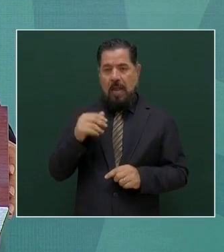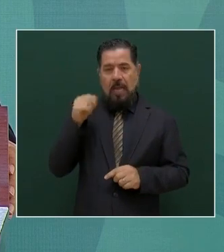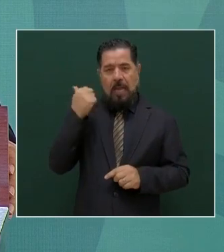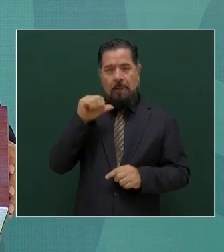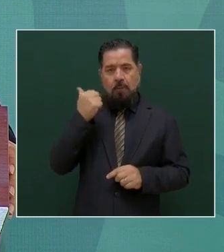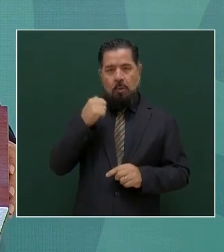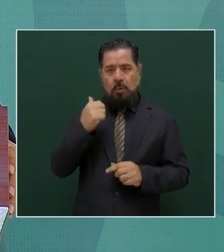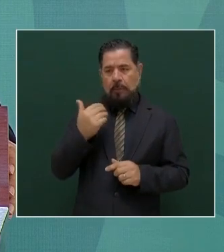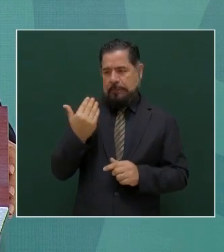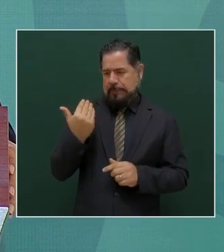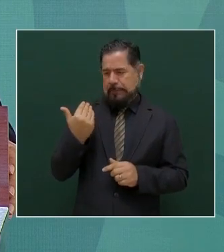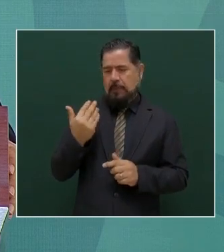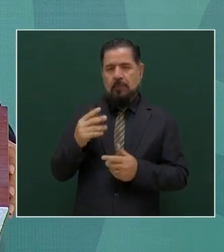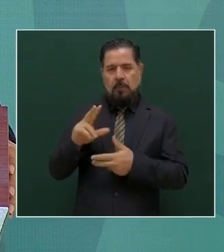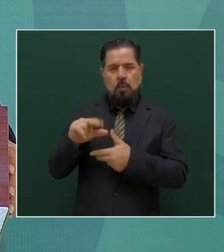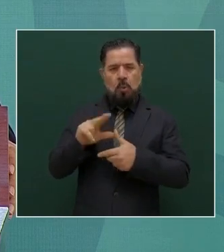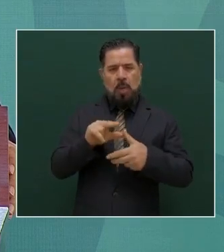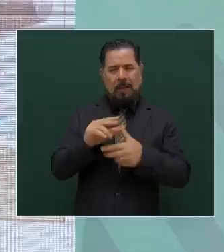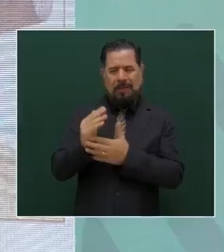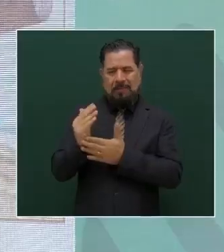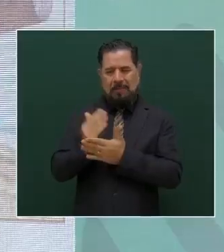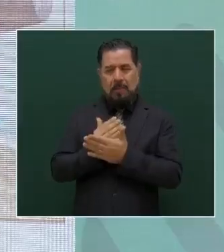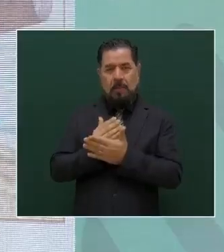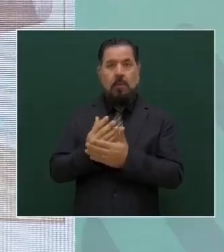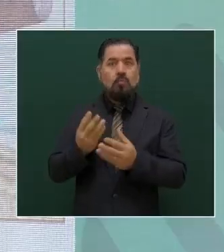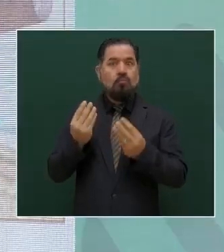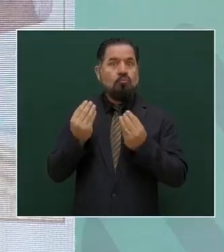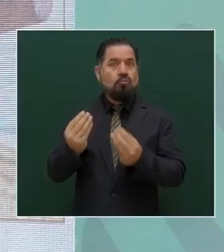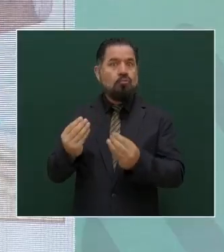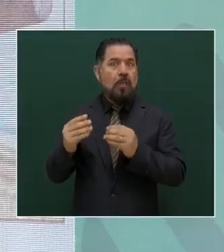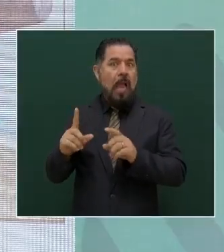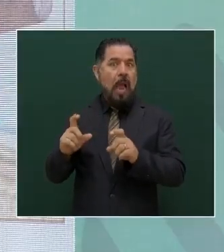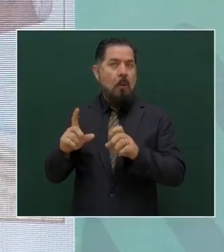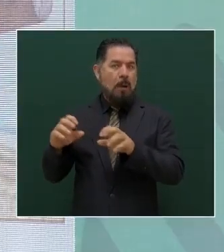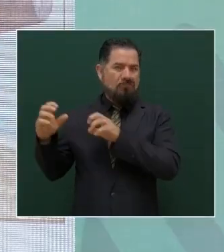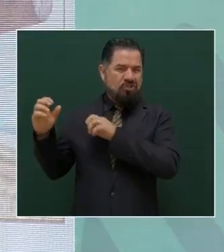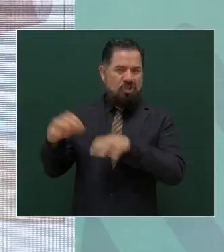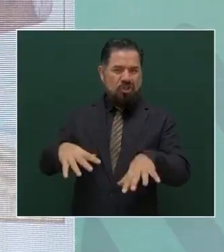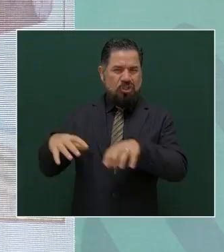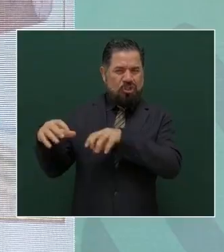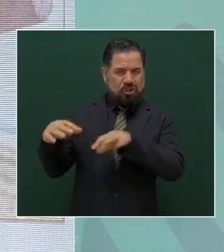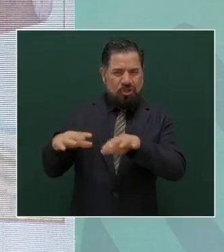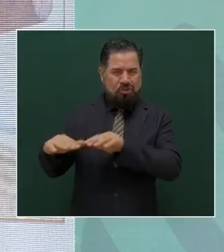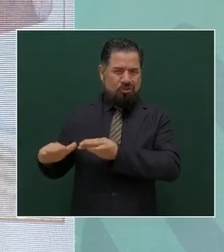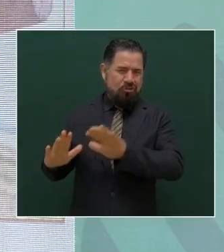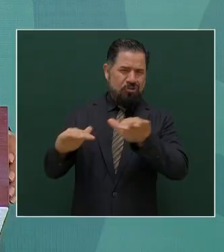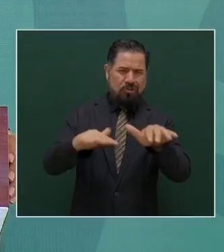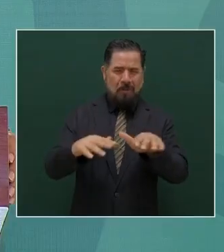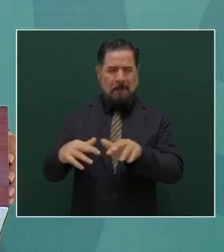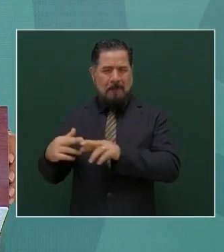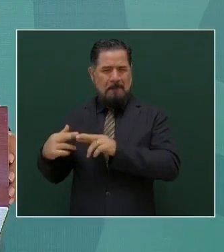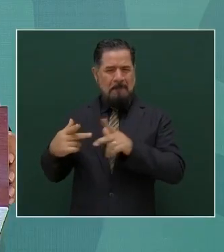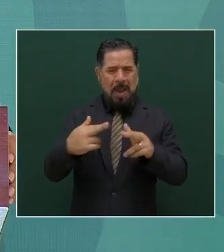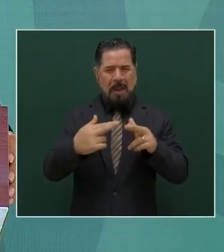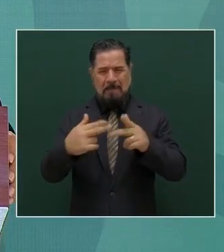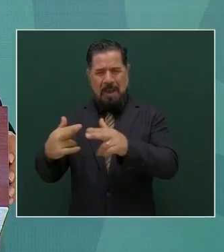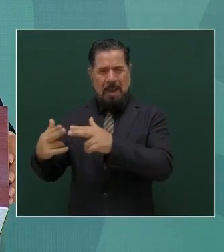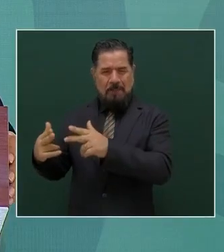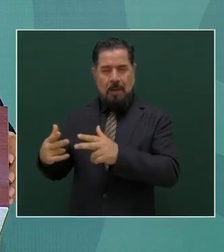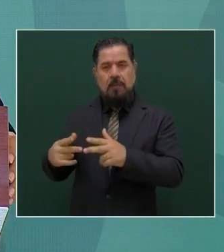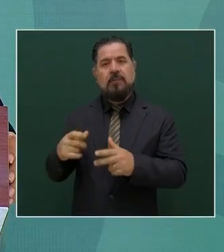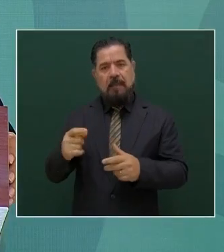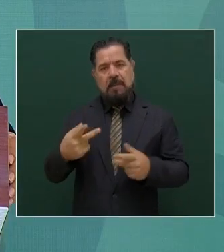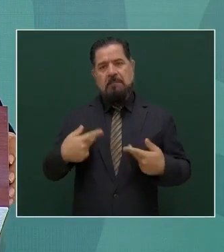menos intensidad, como hubo mucha agua, hubieron muchos daños, me refiero a pérdida de